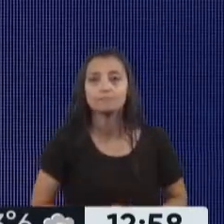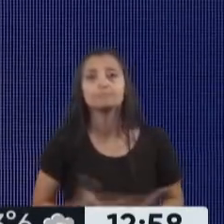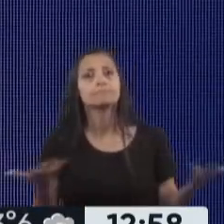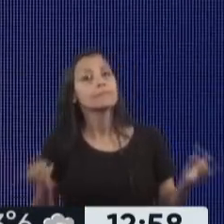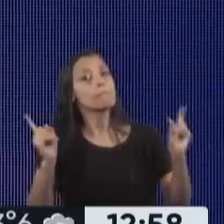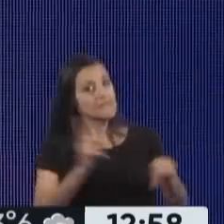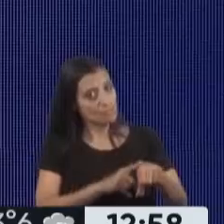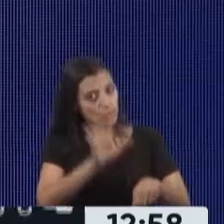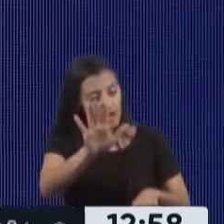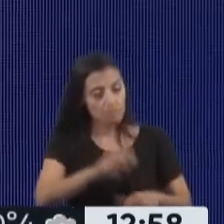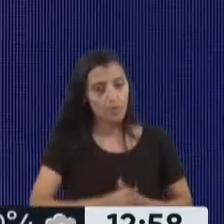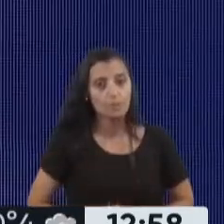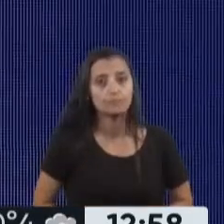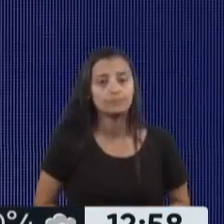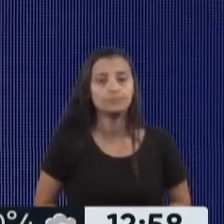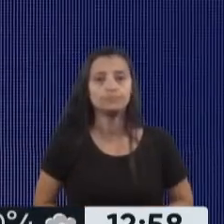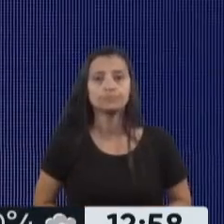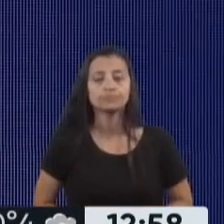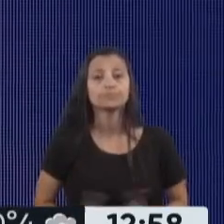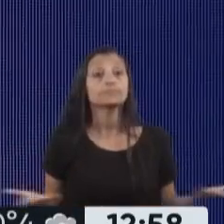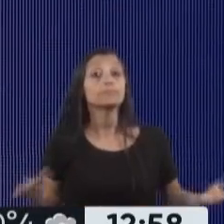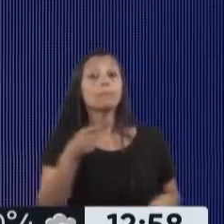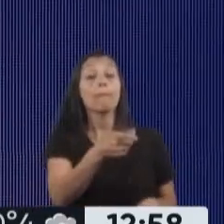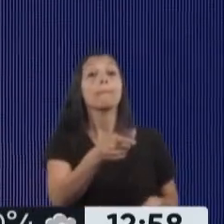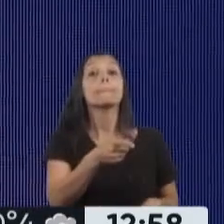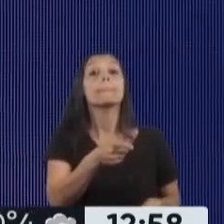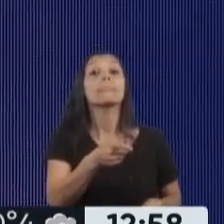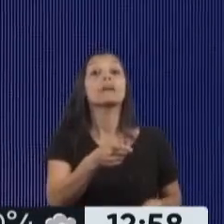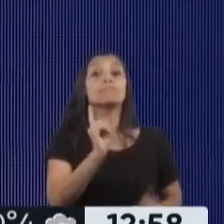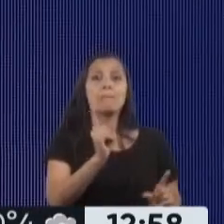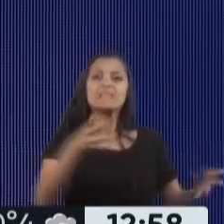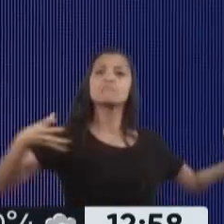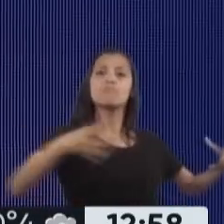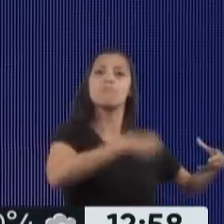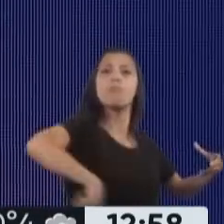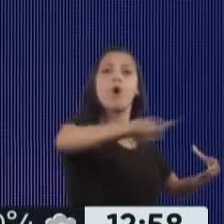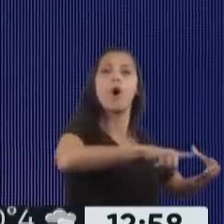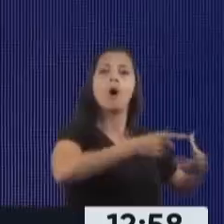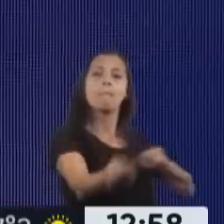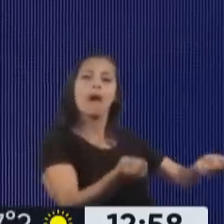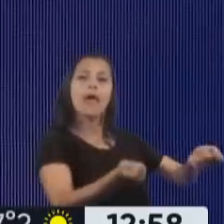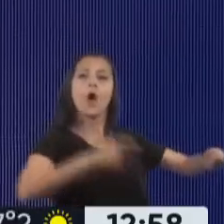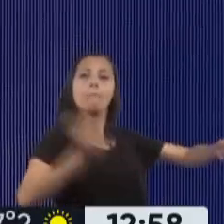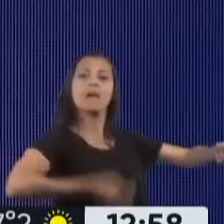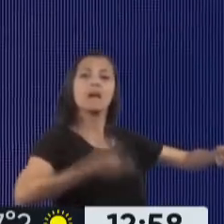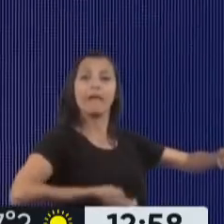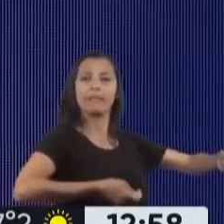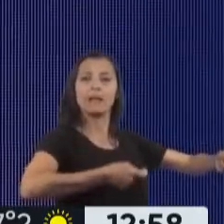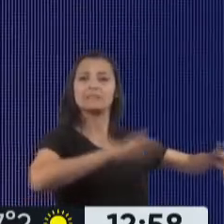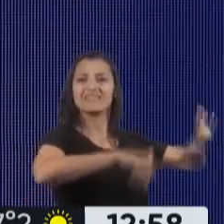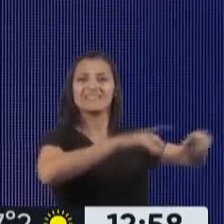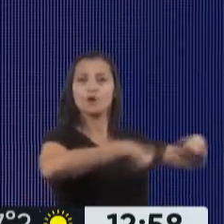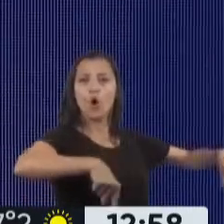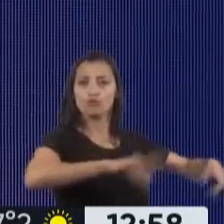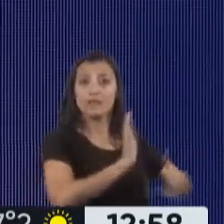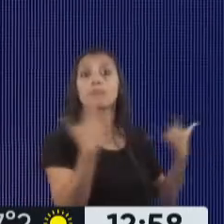Pero al mismo tiempo, eso le quitó recursos a los piqueteros, a los gerentes de la pobreza. Por eso era